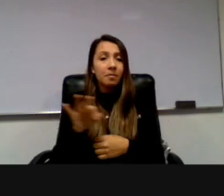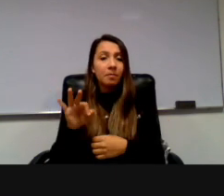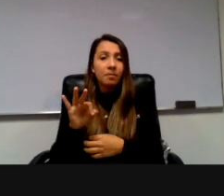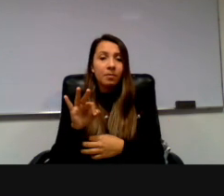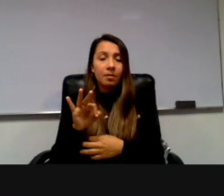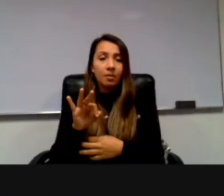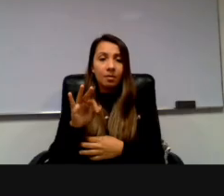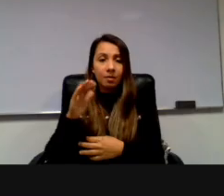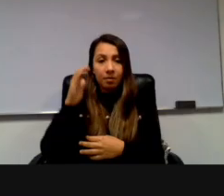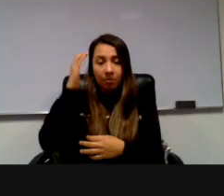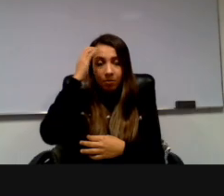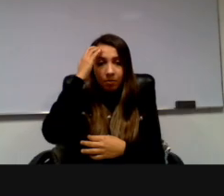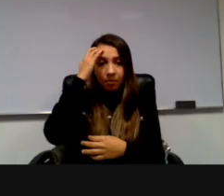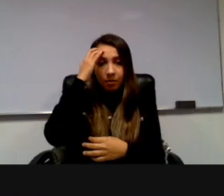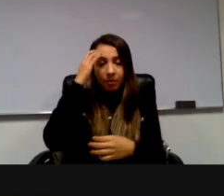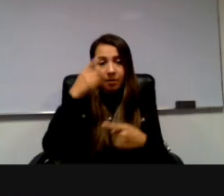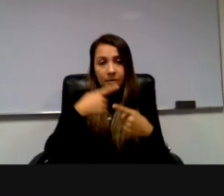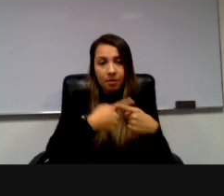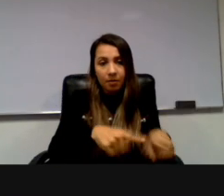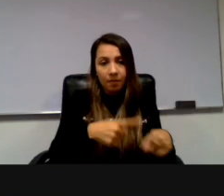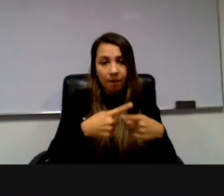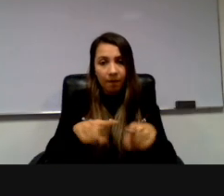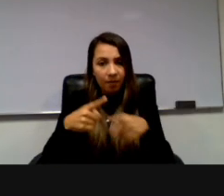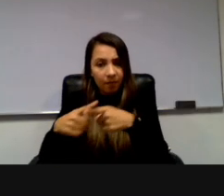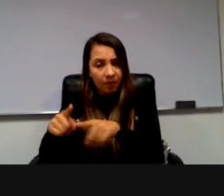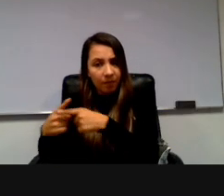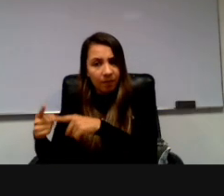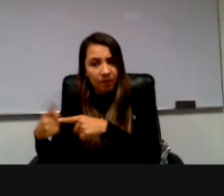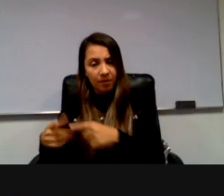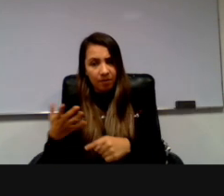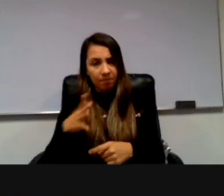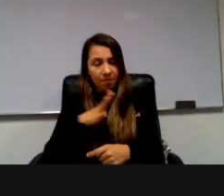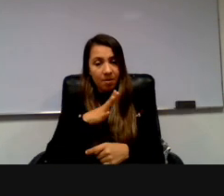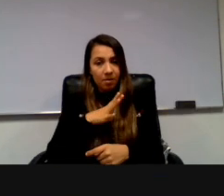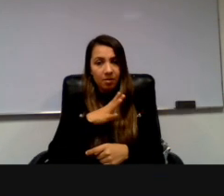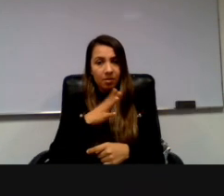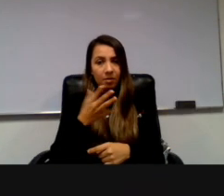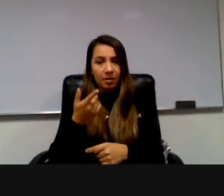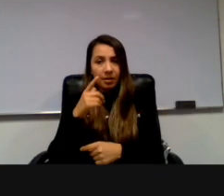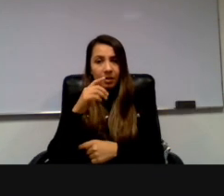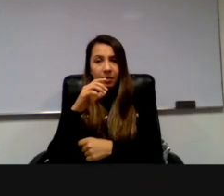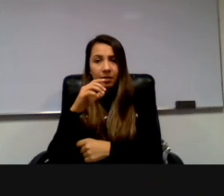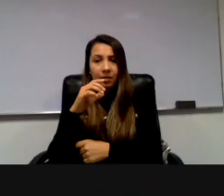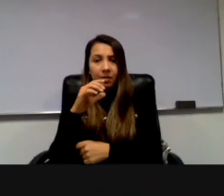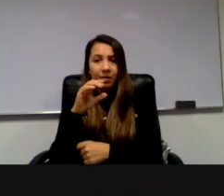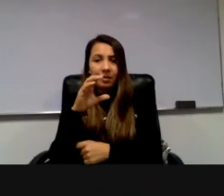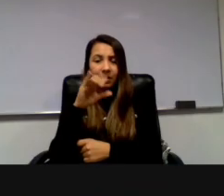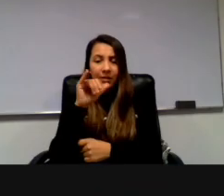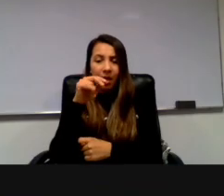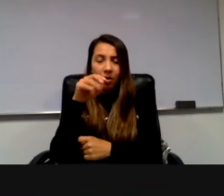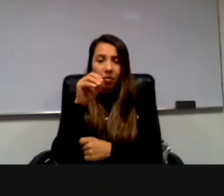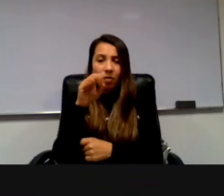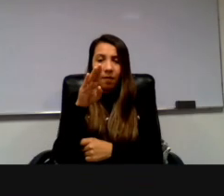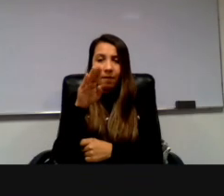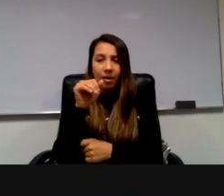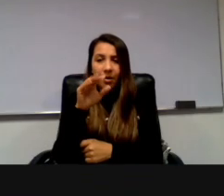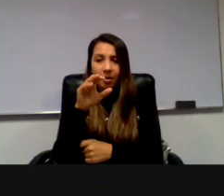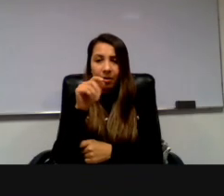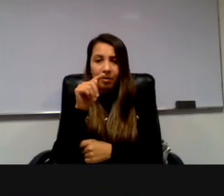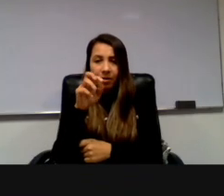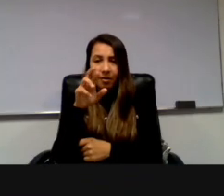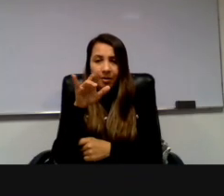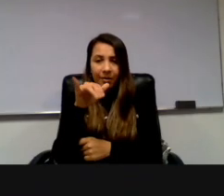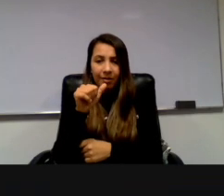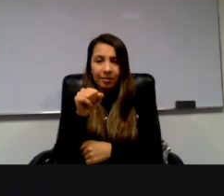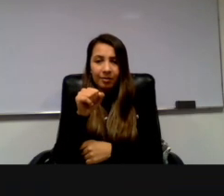a distintos linajes de seres vivos claramente unos de otros, y podemos reconocer a las cianobacterias, que fenotípicamente son cianobacterias,